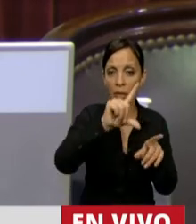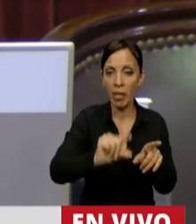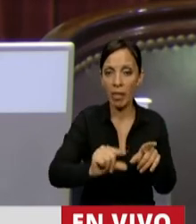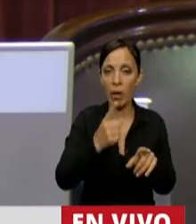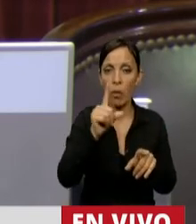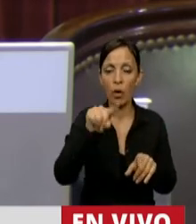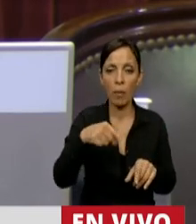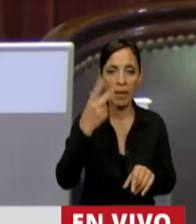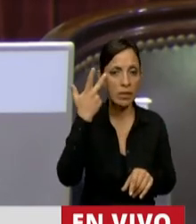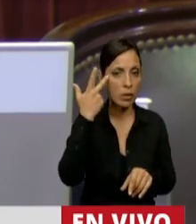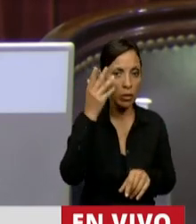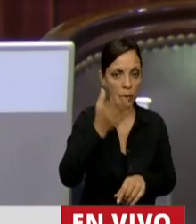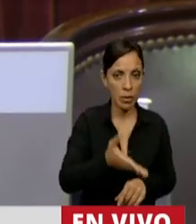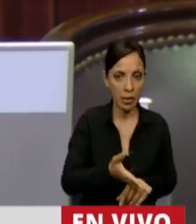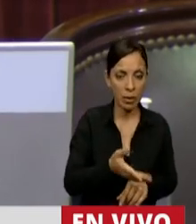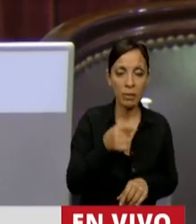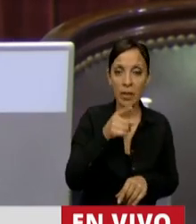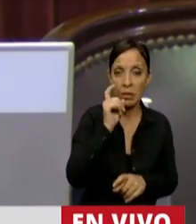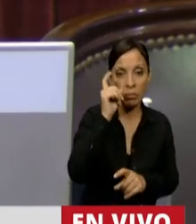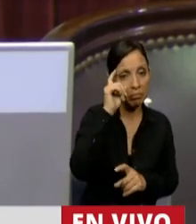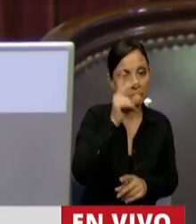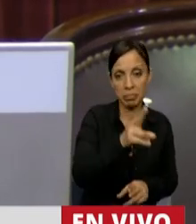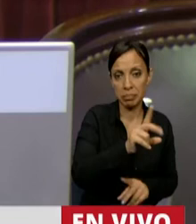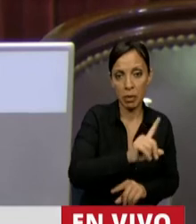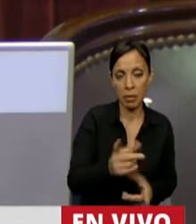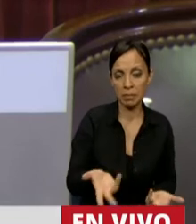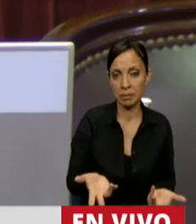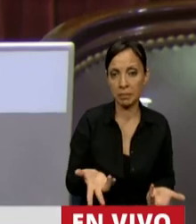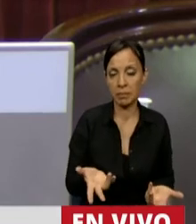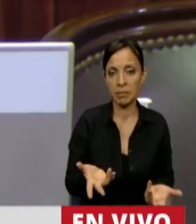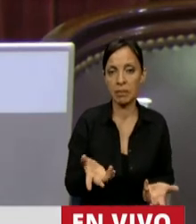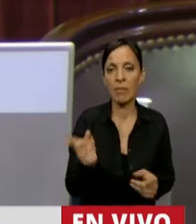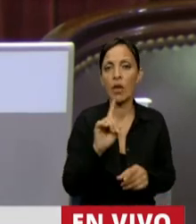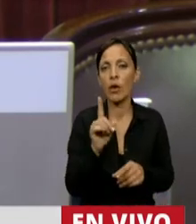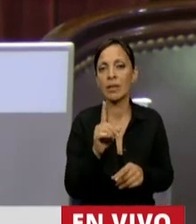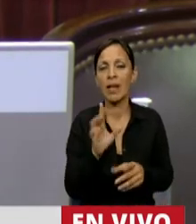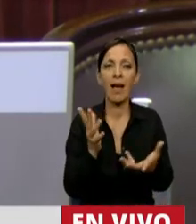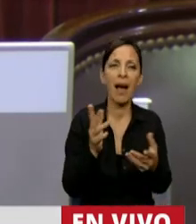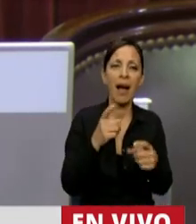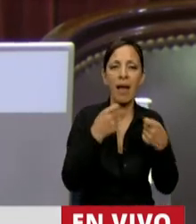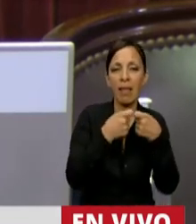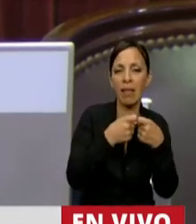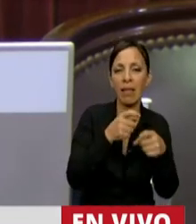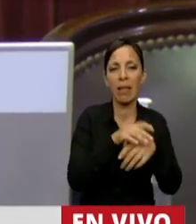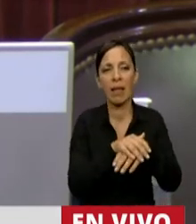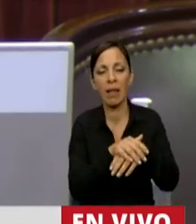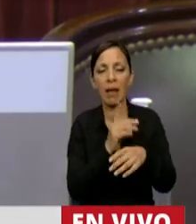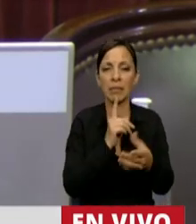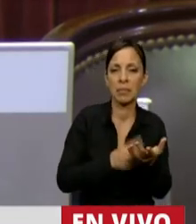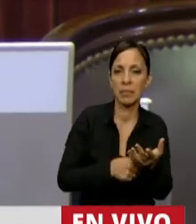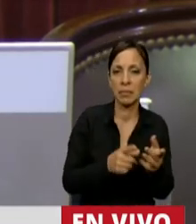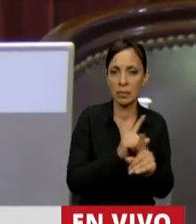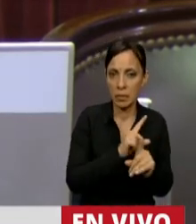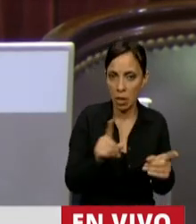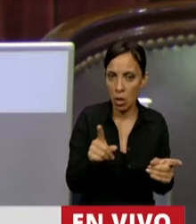1,18%. Eso es lo que no se respetó. No un amiguismo, no una decisión arbitraria,